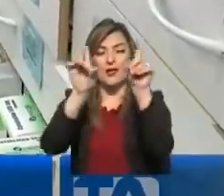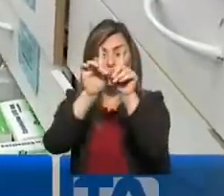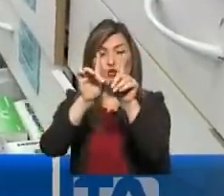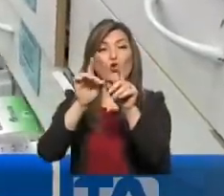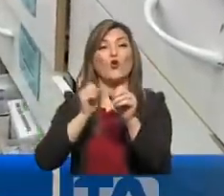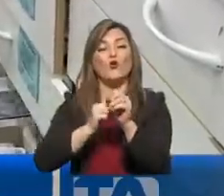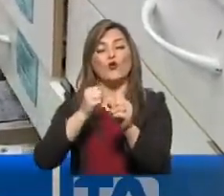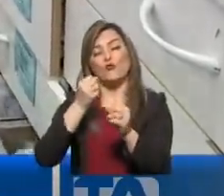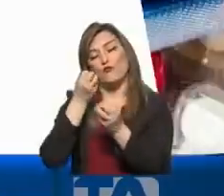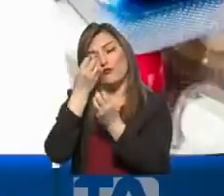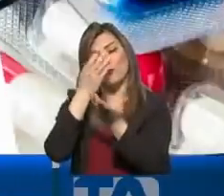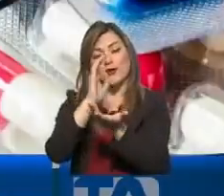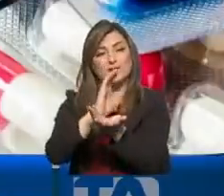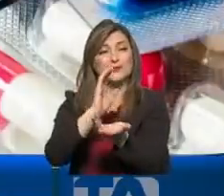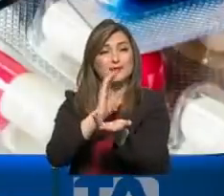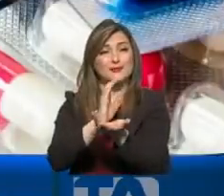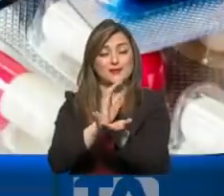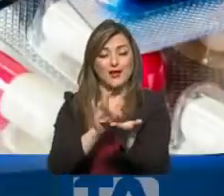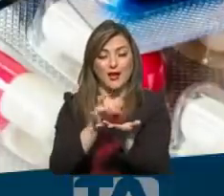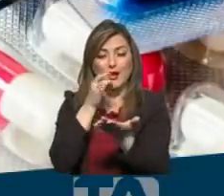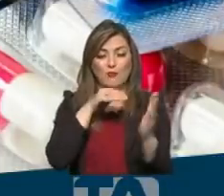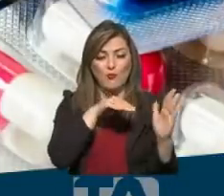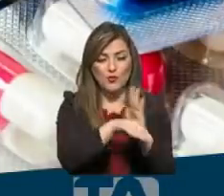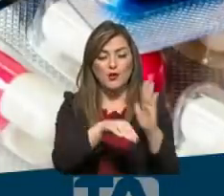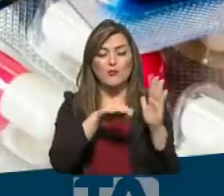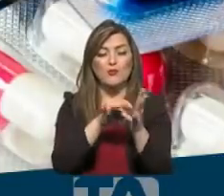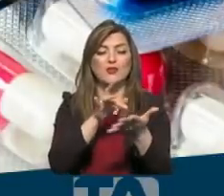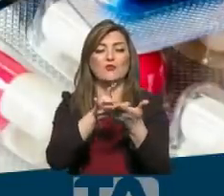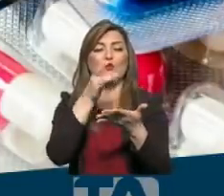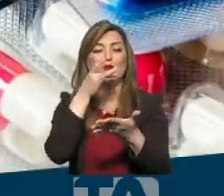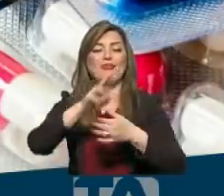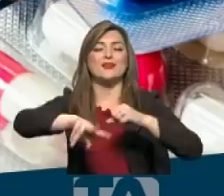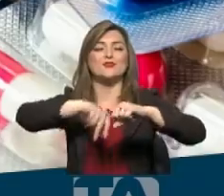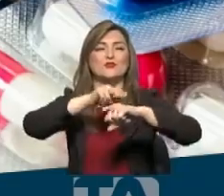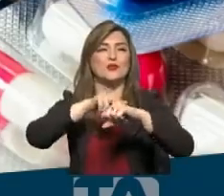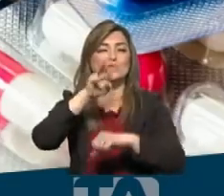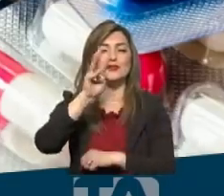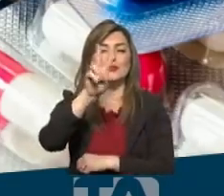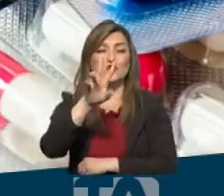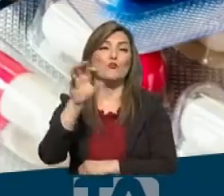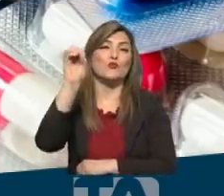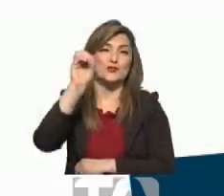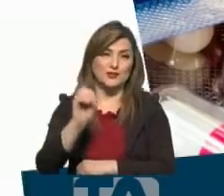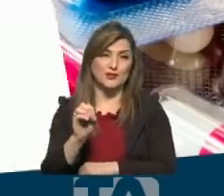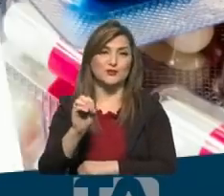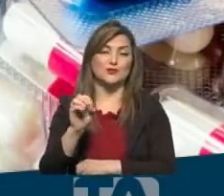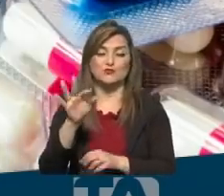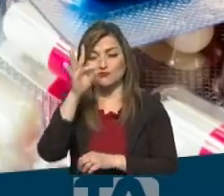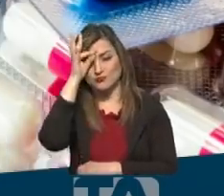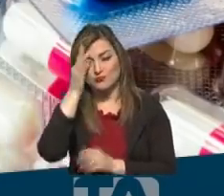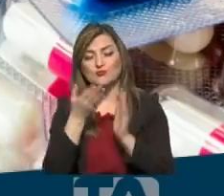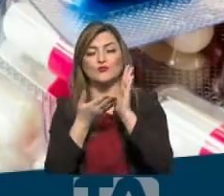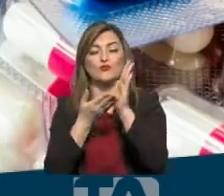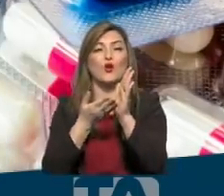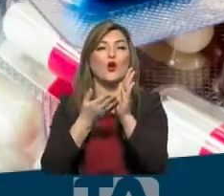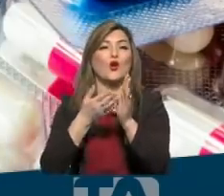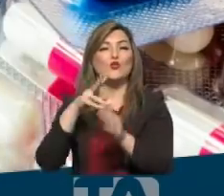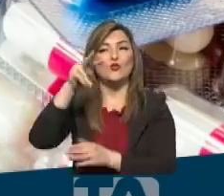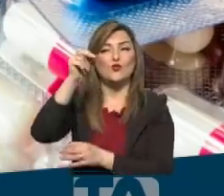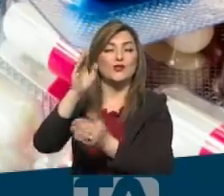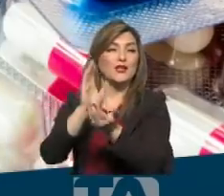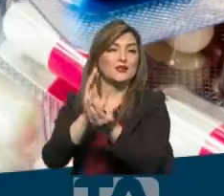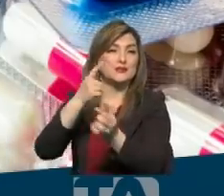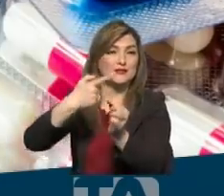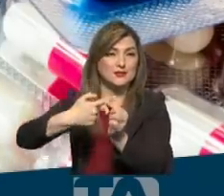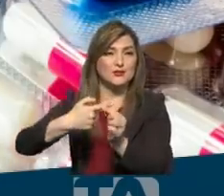el abastecimiento de medicamentos en los hospitales a nivel nacional alcanza un 62%. Hospitales como el Carlos Andrade Marín de